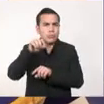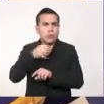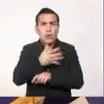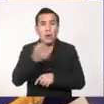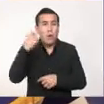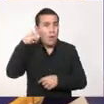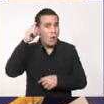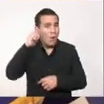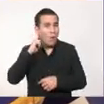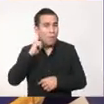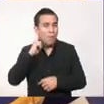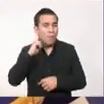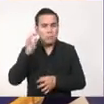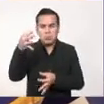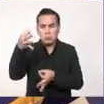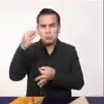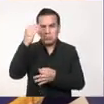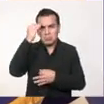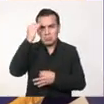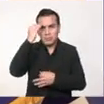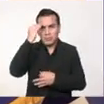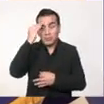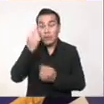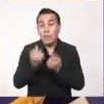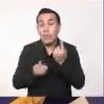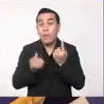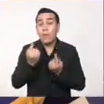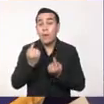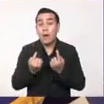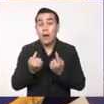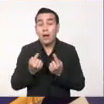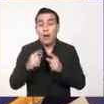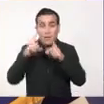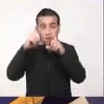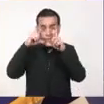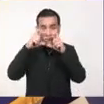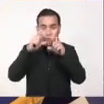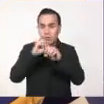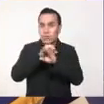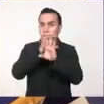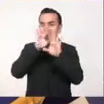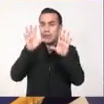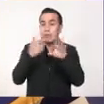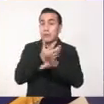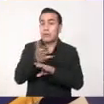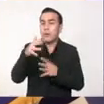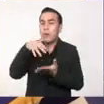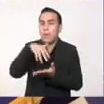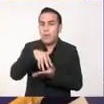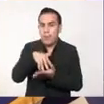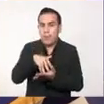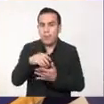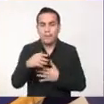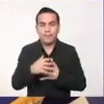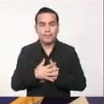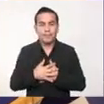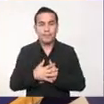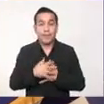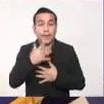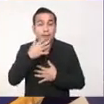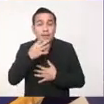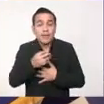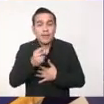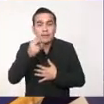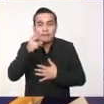hombres, grupos etarios, etcétera, para tener una fotografía más correcta de la población. Y así es